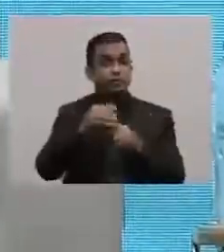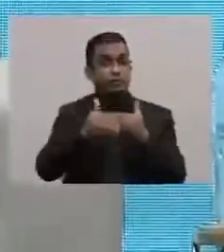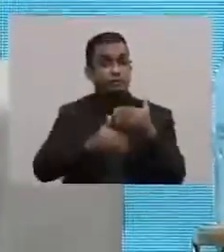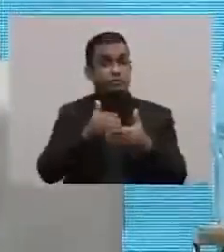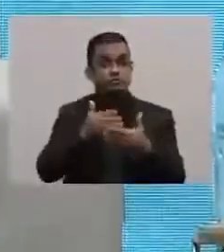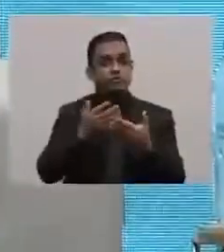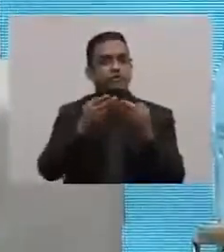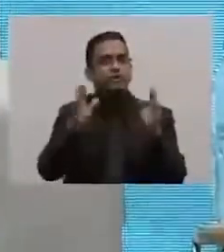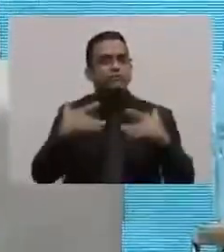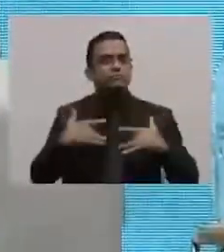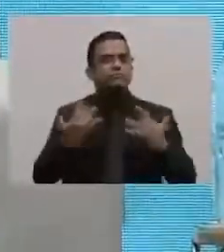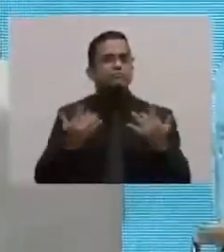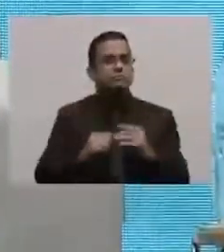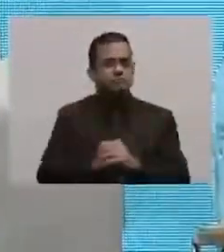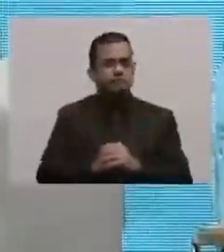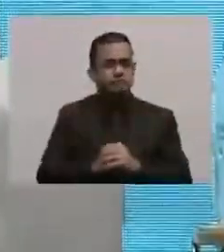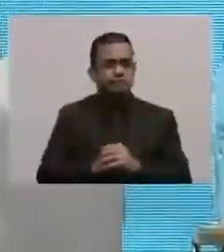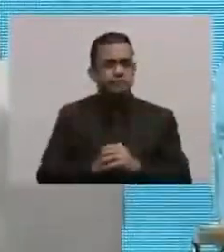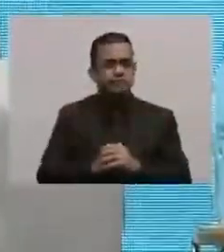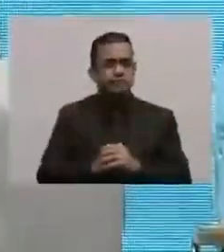en sentido general.